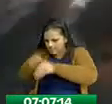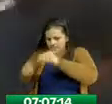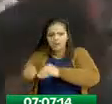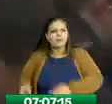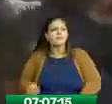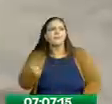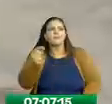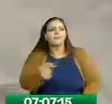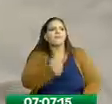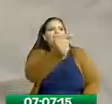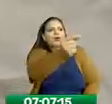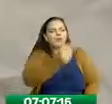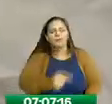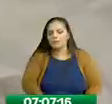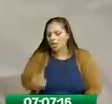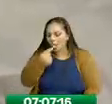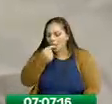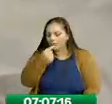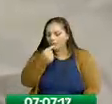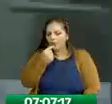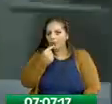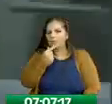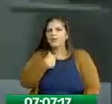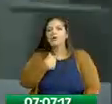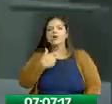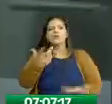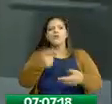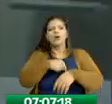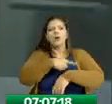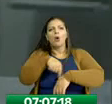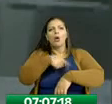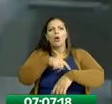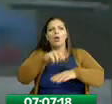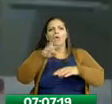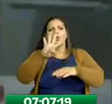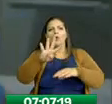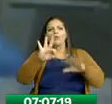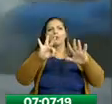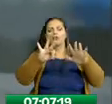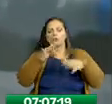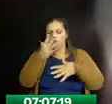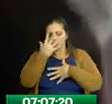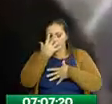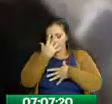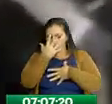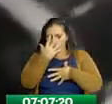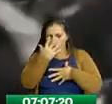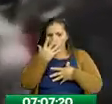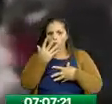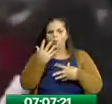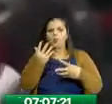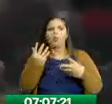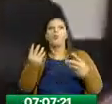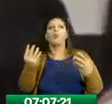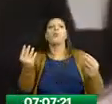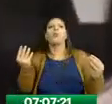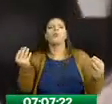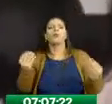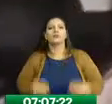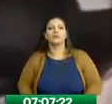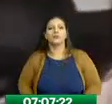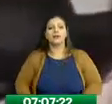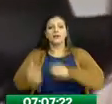de China. El coronavirus ya contaminó a más de 15.000 personas en ese país y se propagó